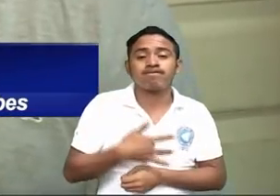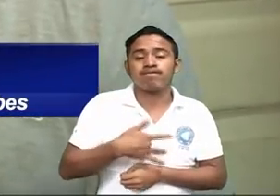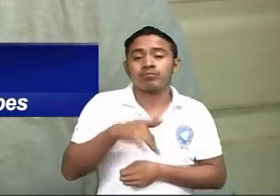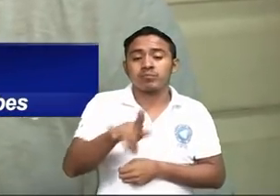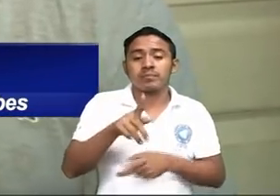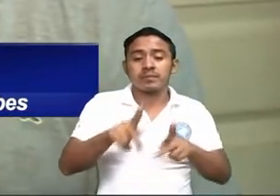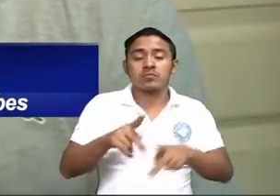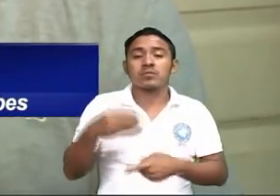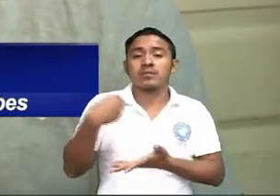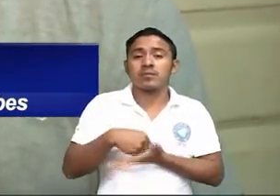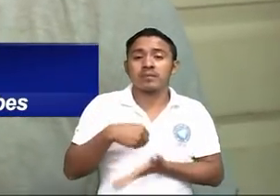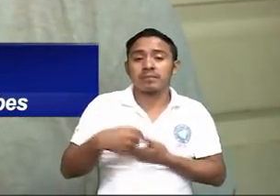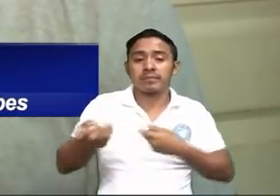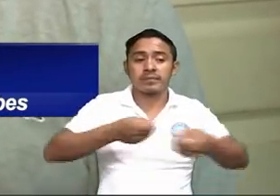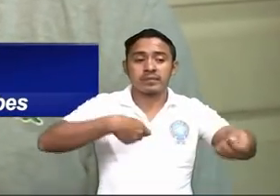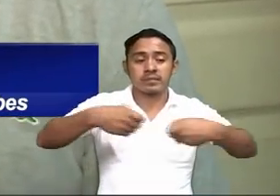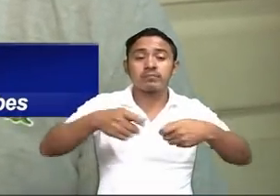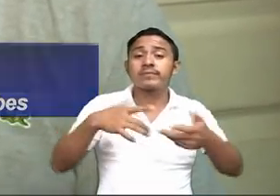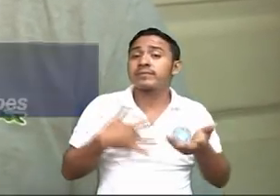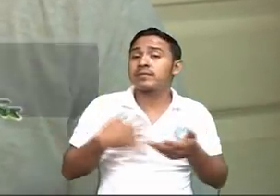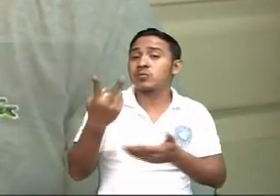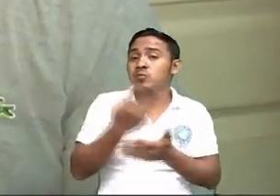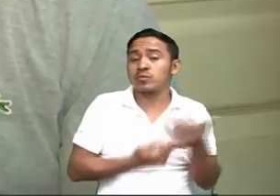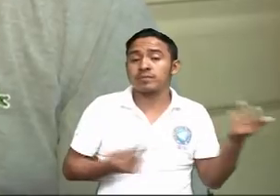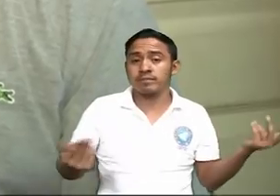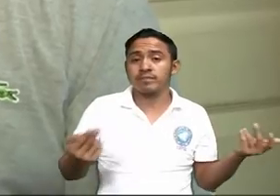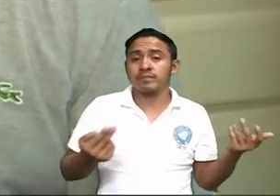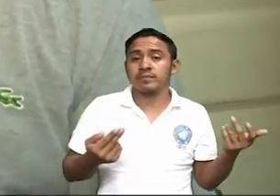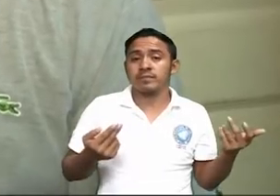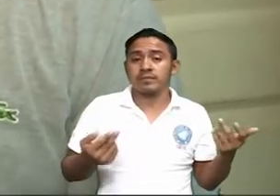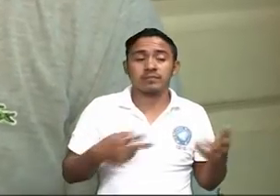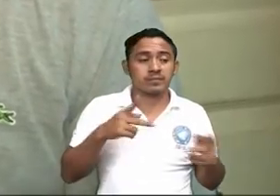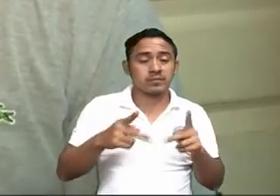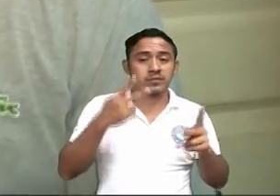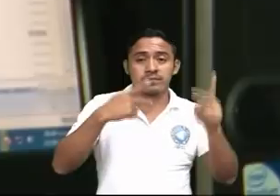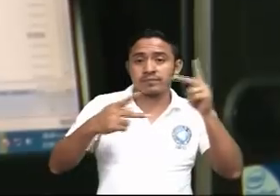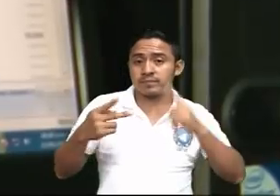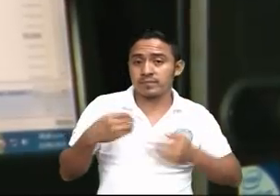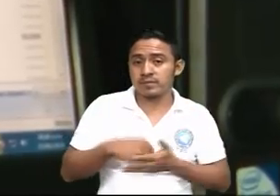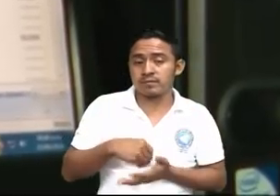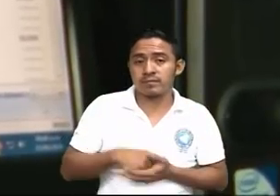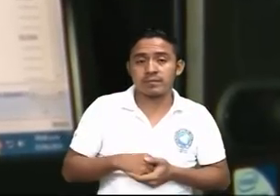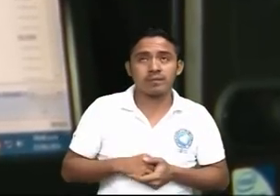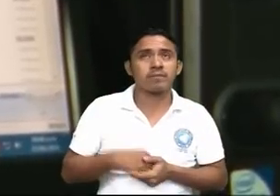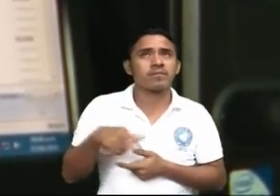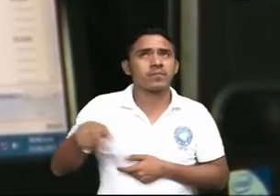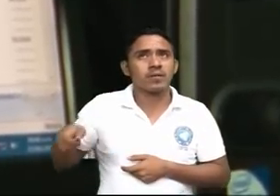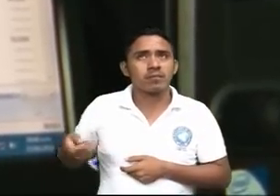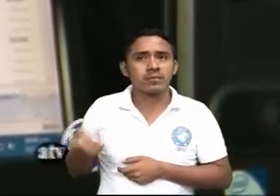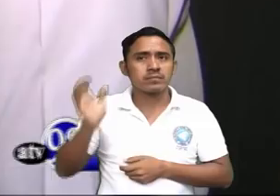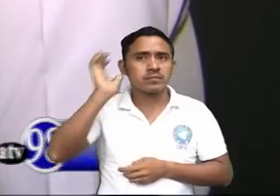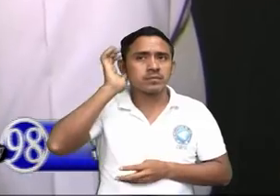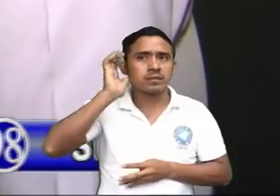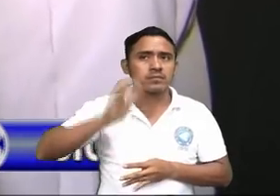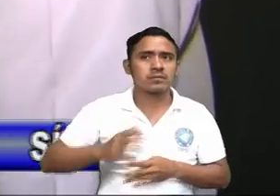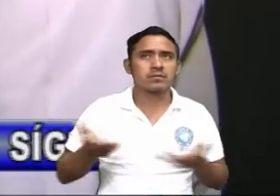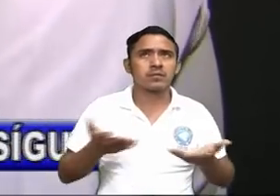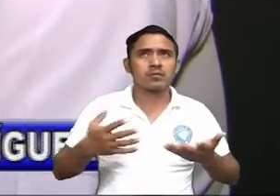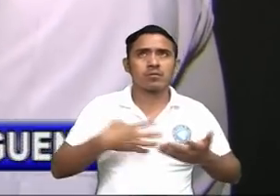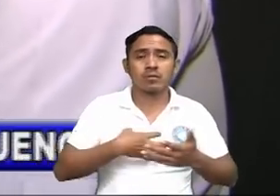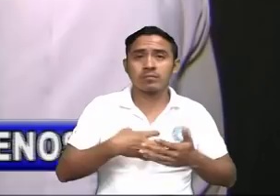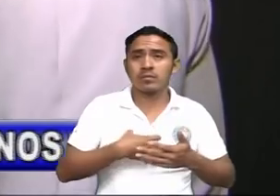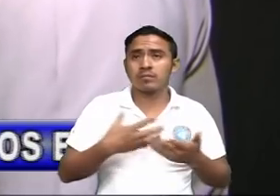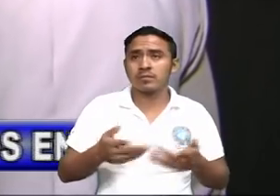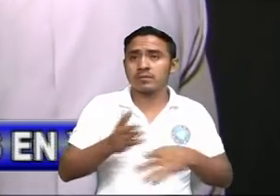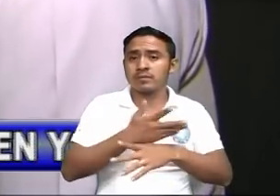el comerciante y también todas las informaciones que necesitan los que nos visitan también. La radio también ha jugado un papel importante en la divulgación